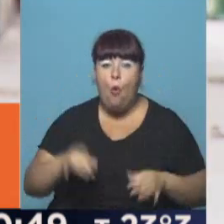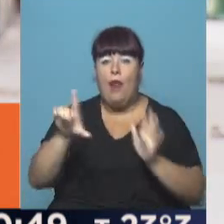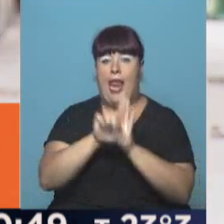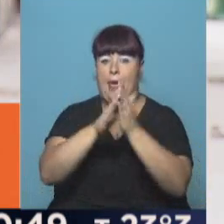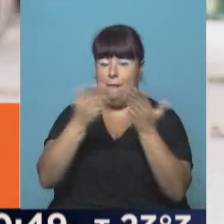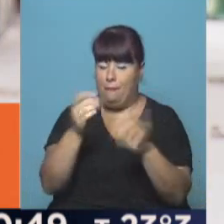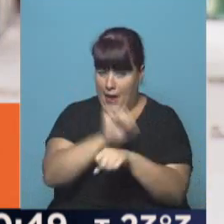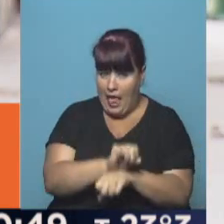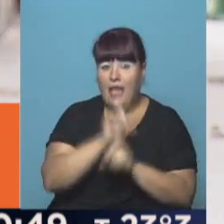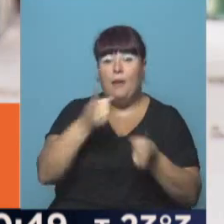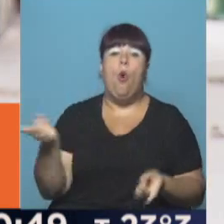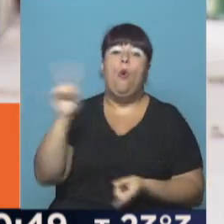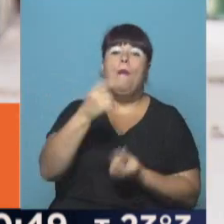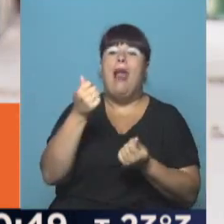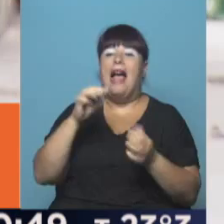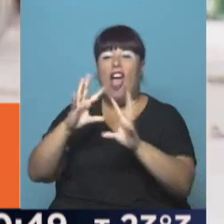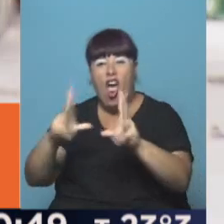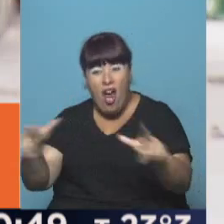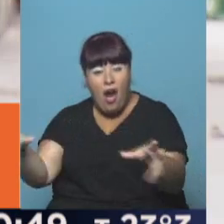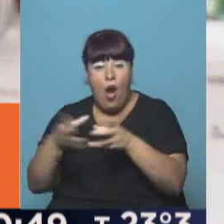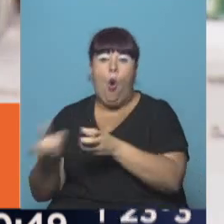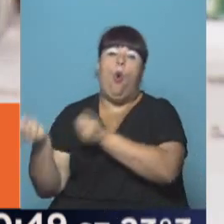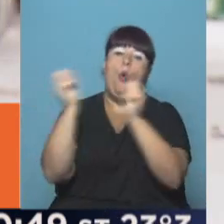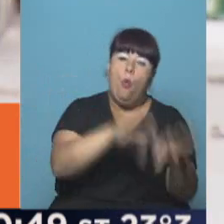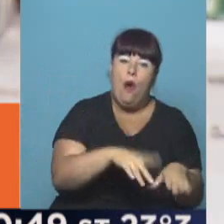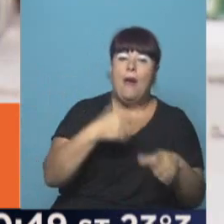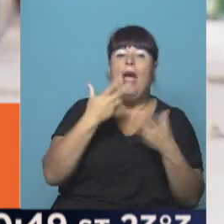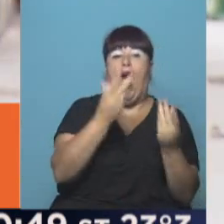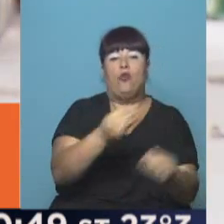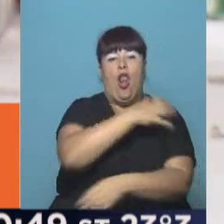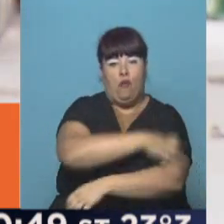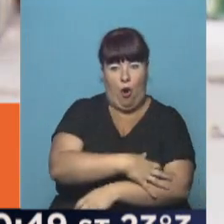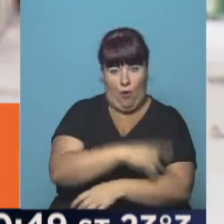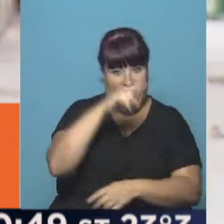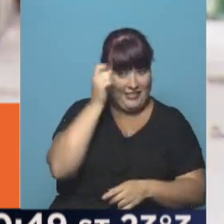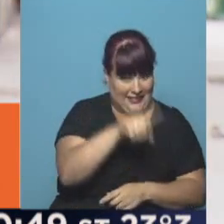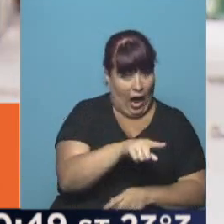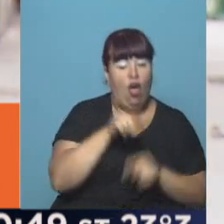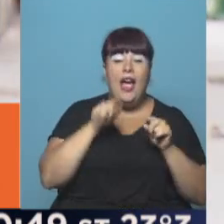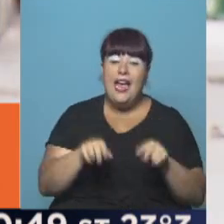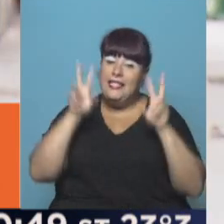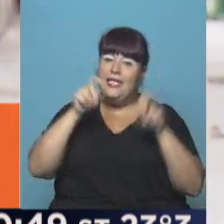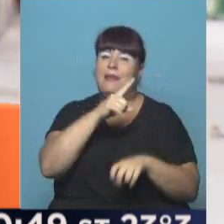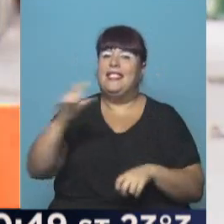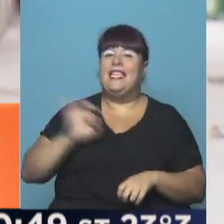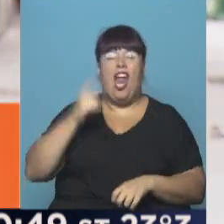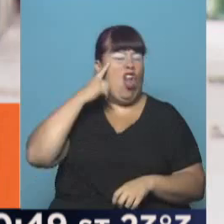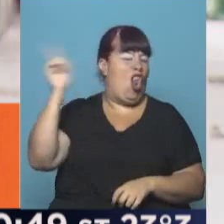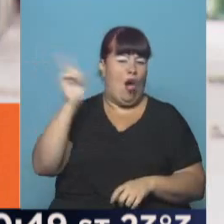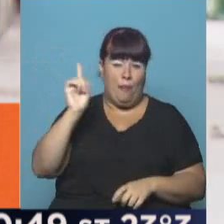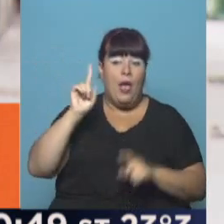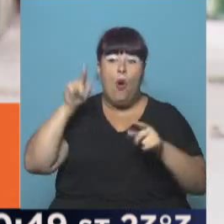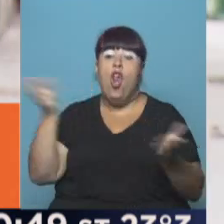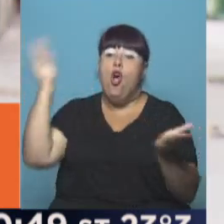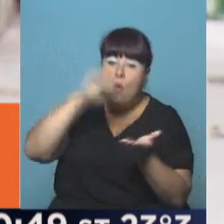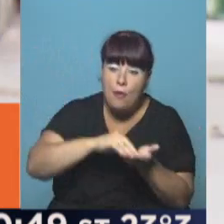penal, sino que vuelva el dinero mal habido con fines sociales al Estado. Esos son temas que hace 100 años no se pensaban. Bueno,